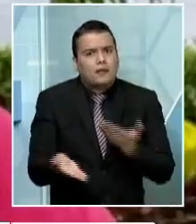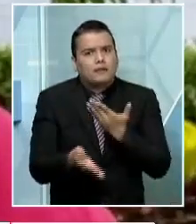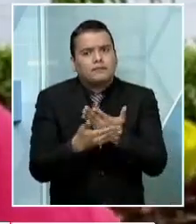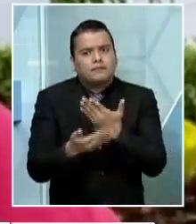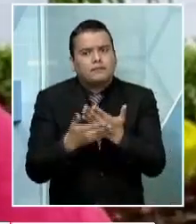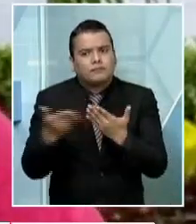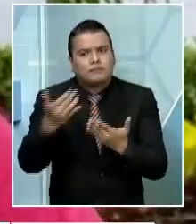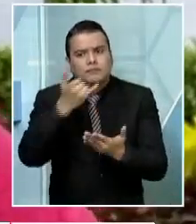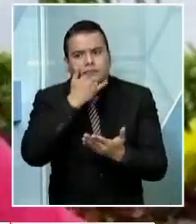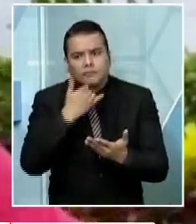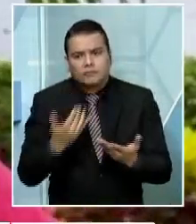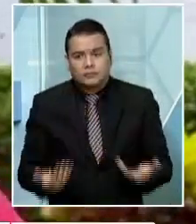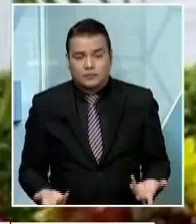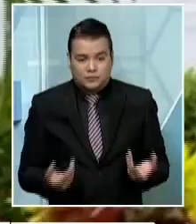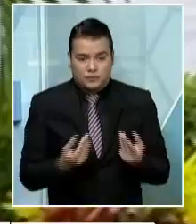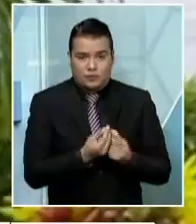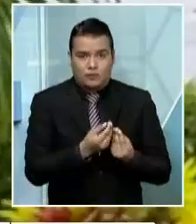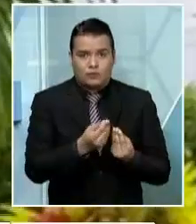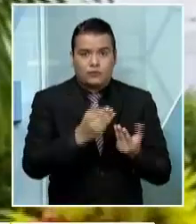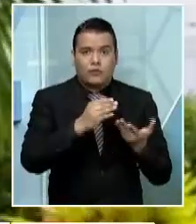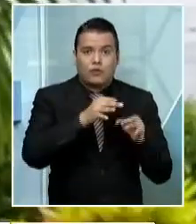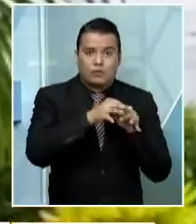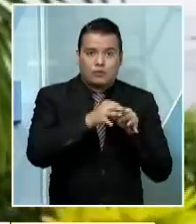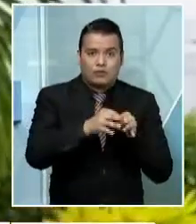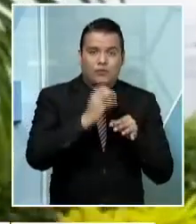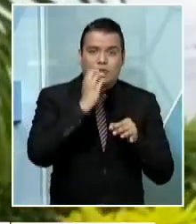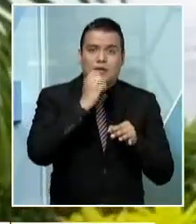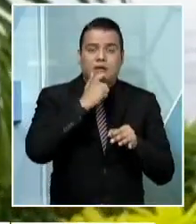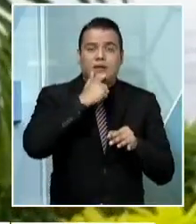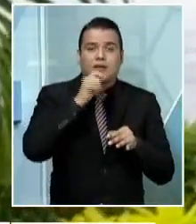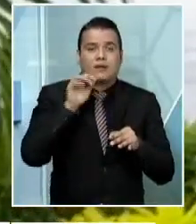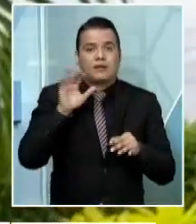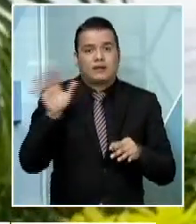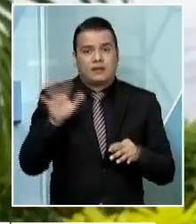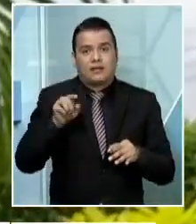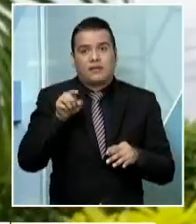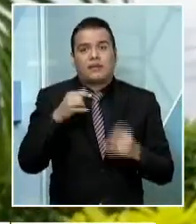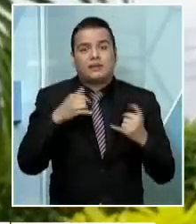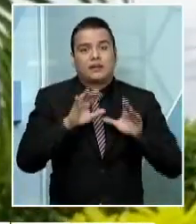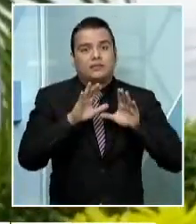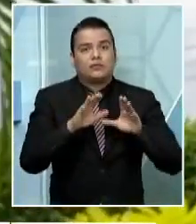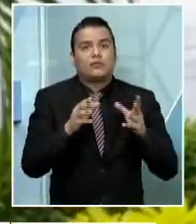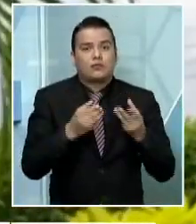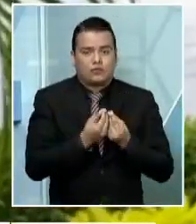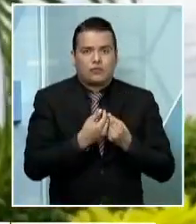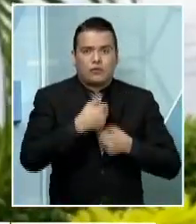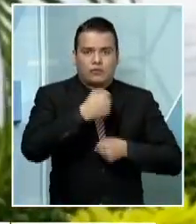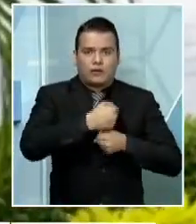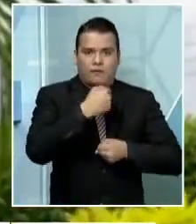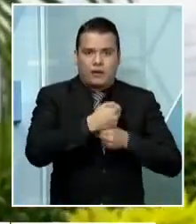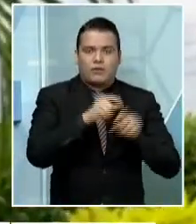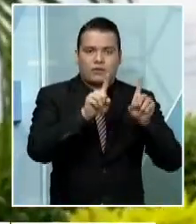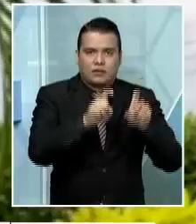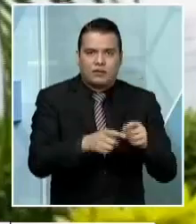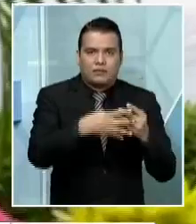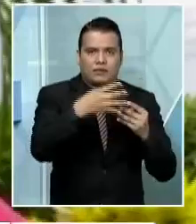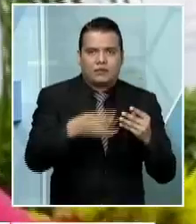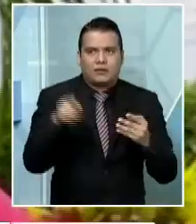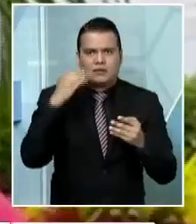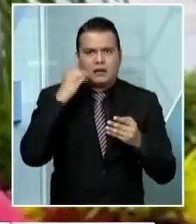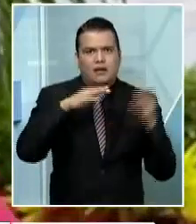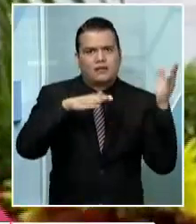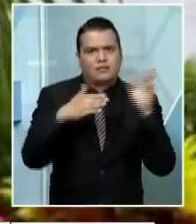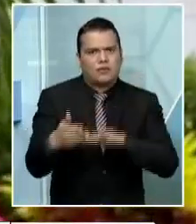Como enlace LGTBI del municipio de Ginebra, rechazamos rotundamente el asesinato contra nuestra compañera Liliana. No más, ni una